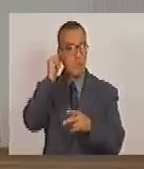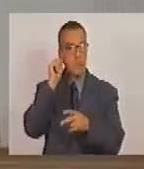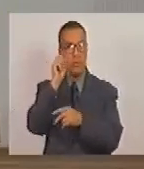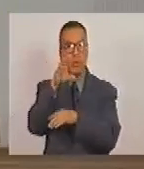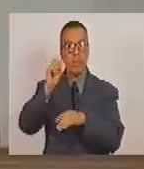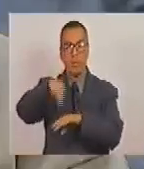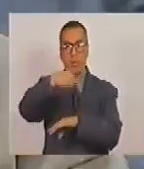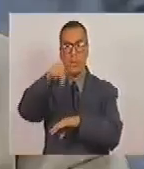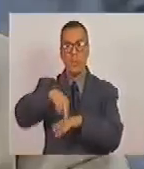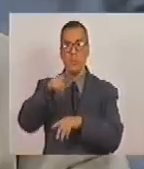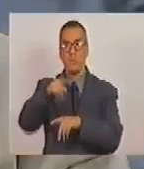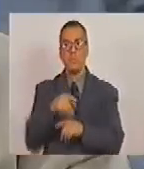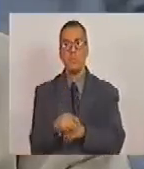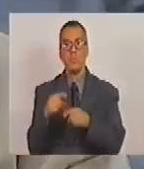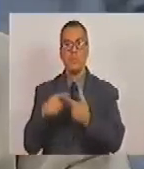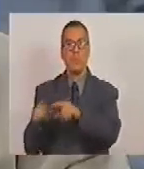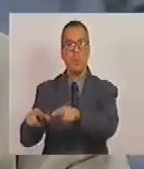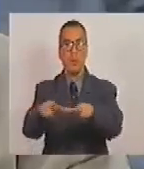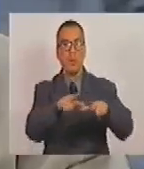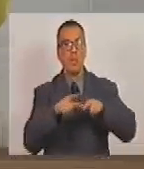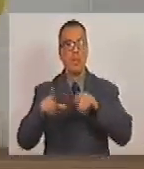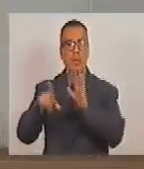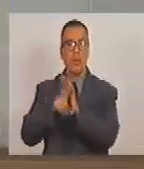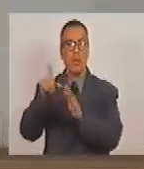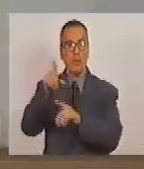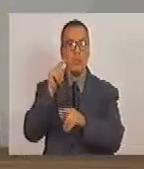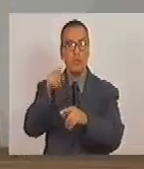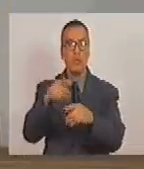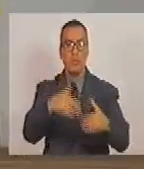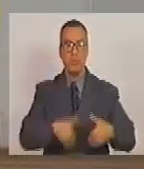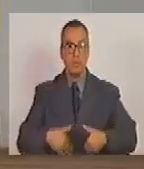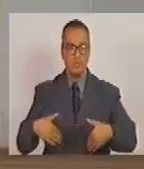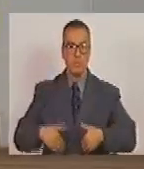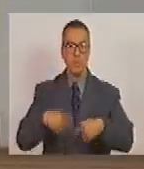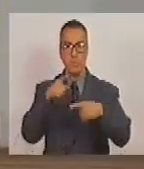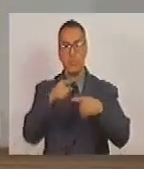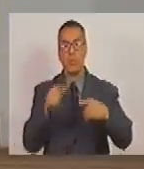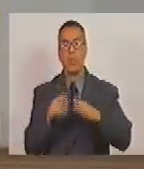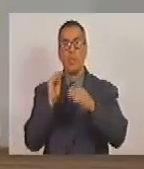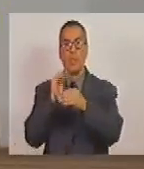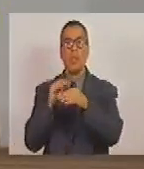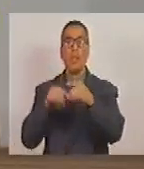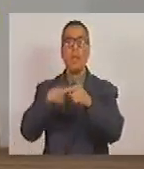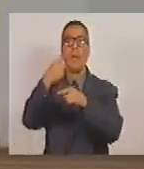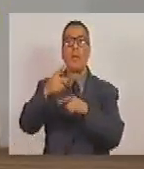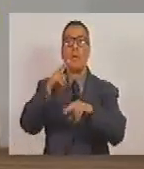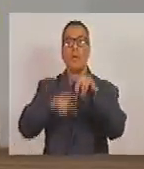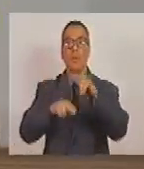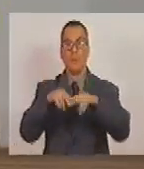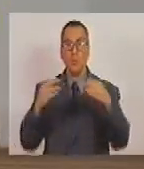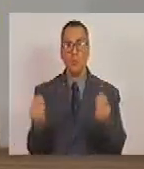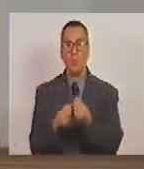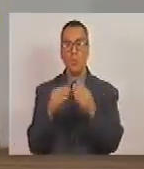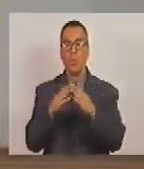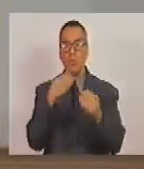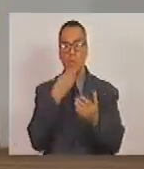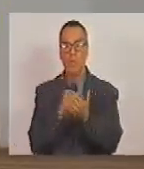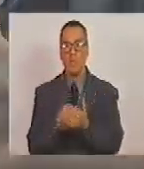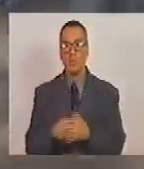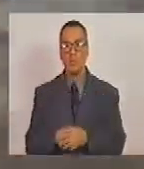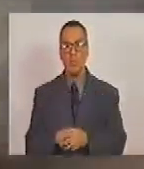Asamblea Nacional y desde todos los espacios legislativos estamos luchando por ese gran mañana que construiremos juntos y juntas. Muchas